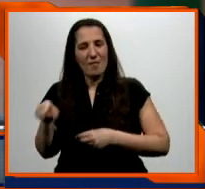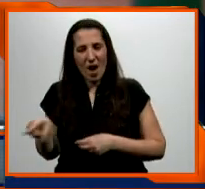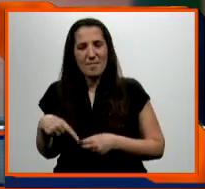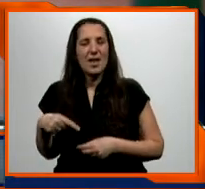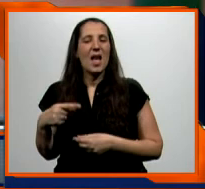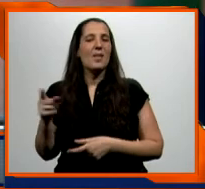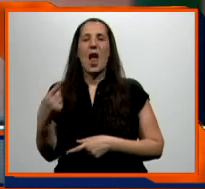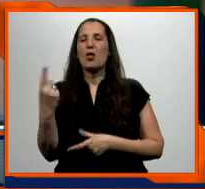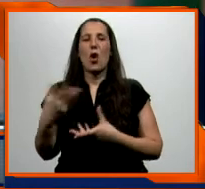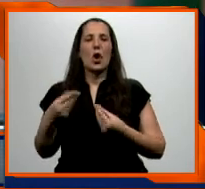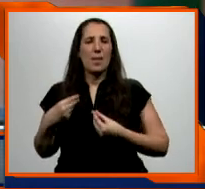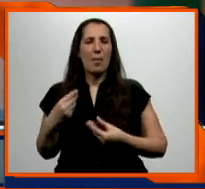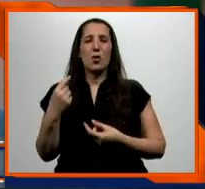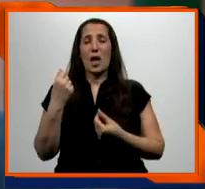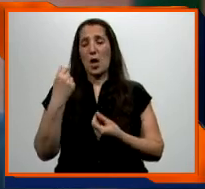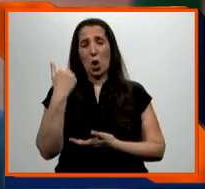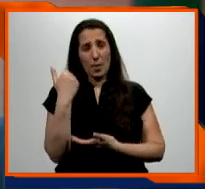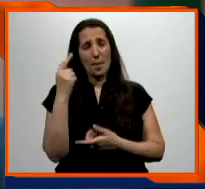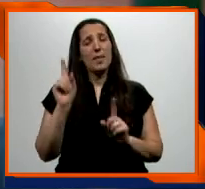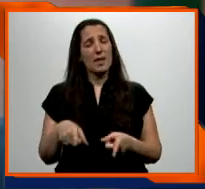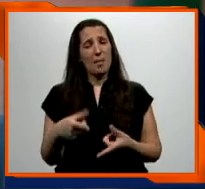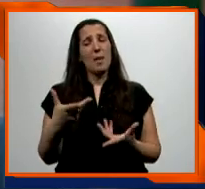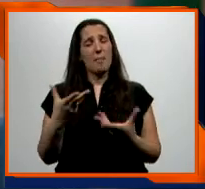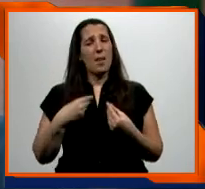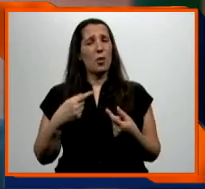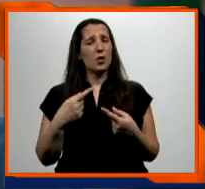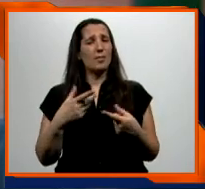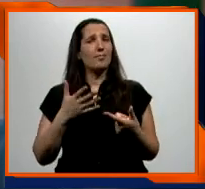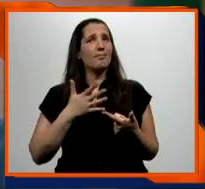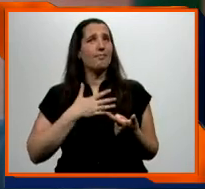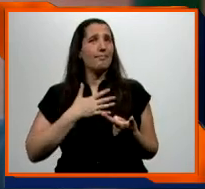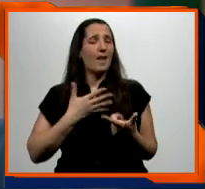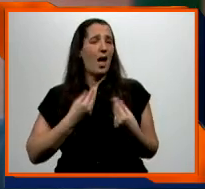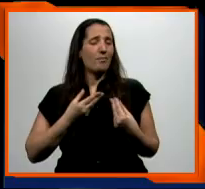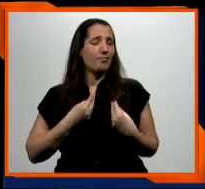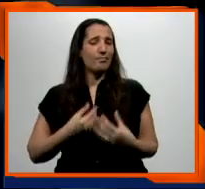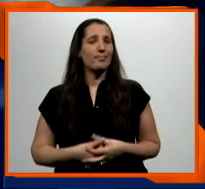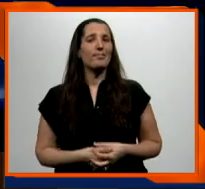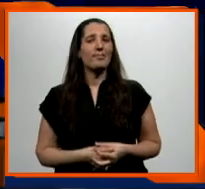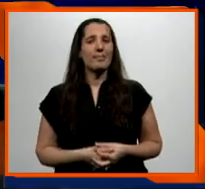apoyaron económicamente y de los que me apoyaron emocionalmente. Creo que sería el redondear todo.